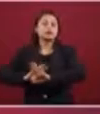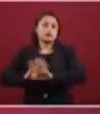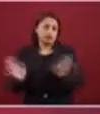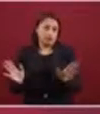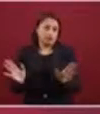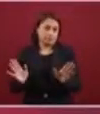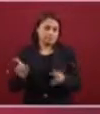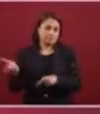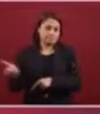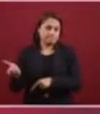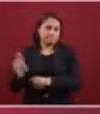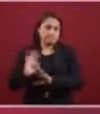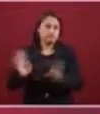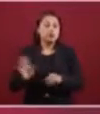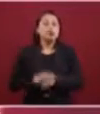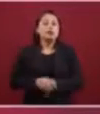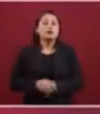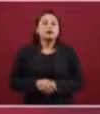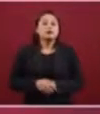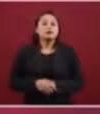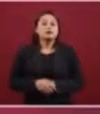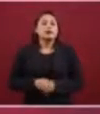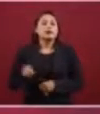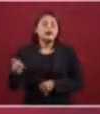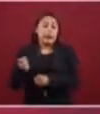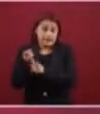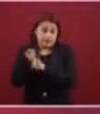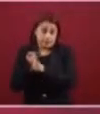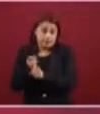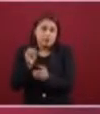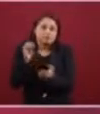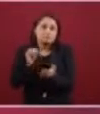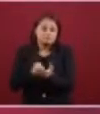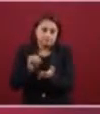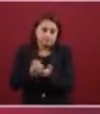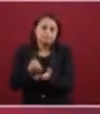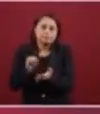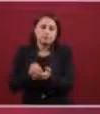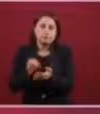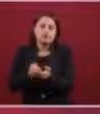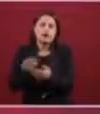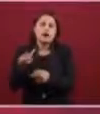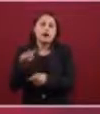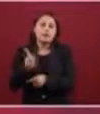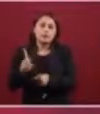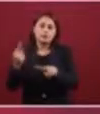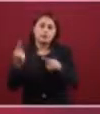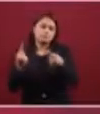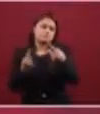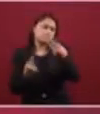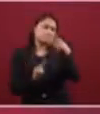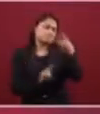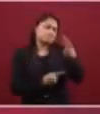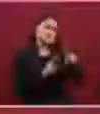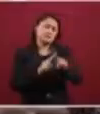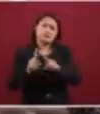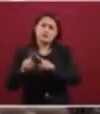pero por supuesto están implicados una serie de funcionarios, de gente, de trabajadores